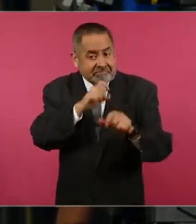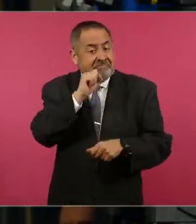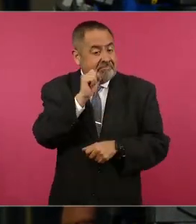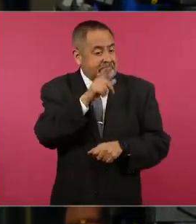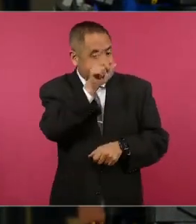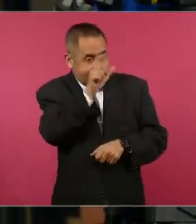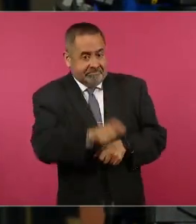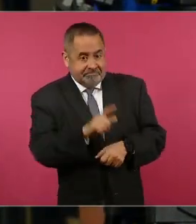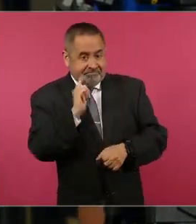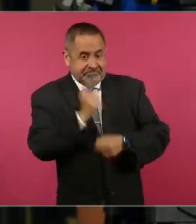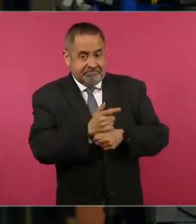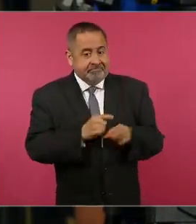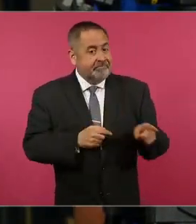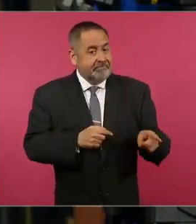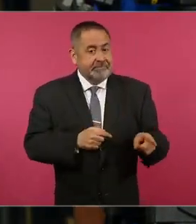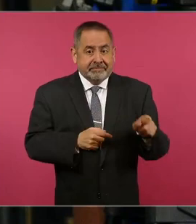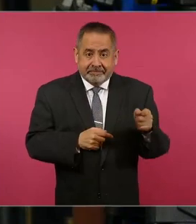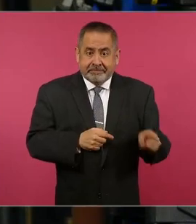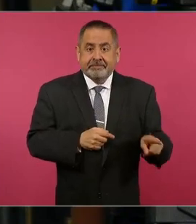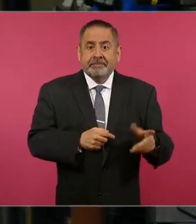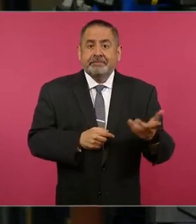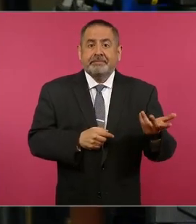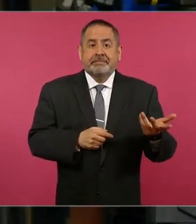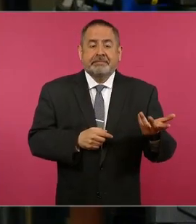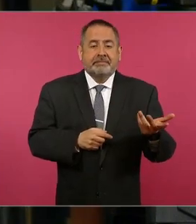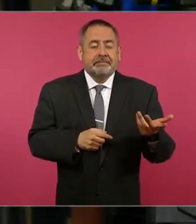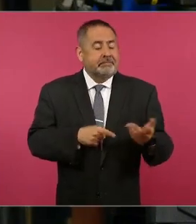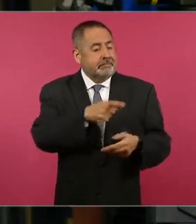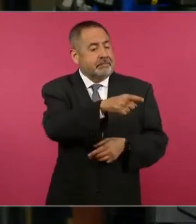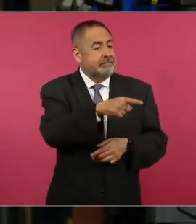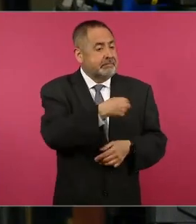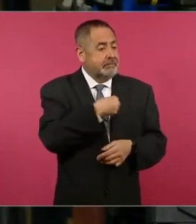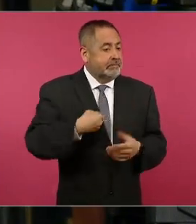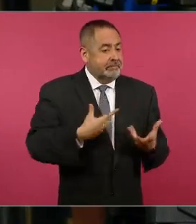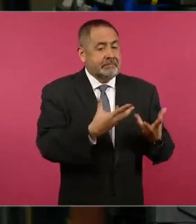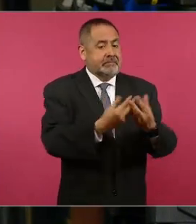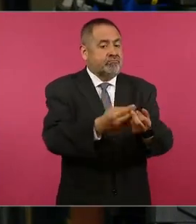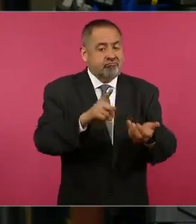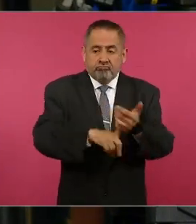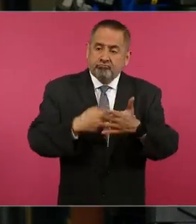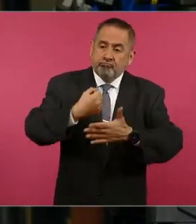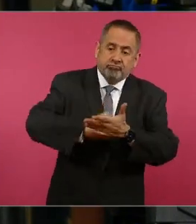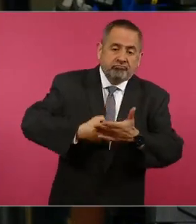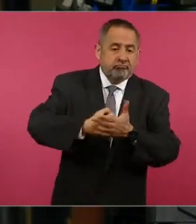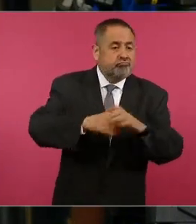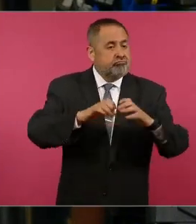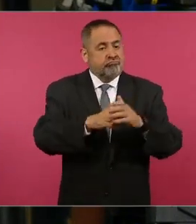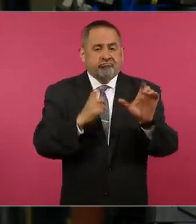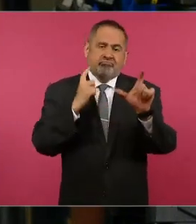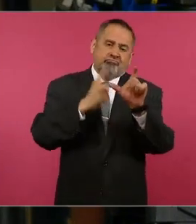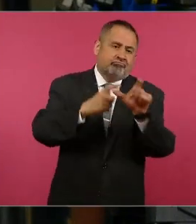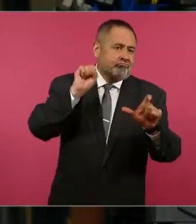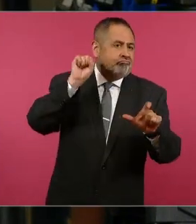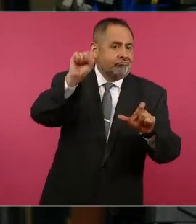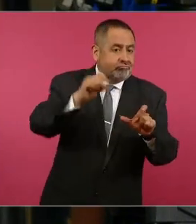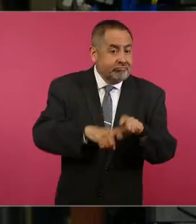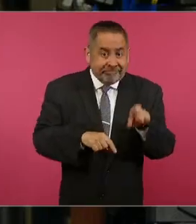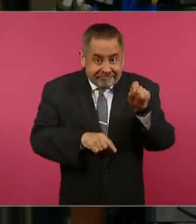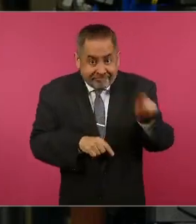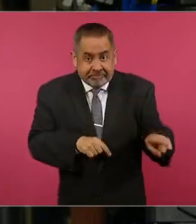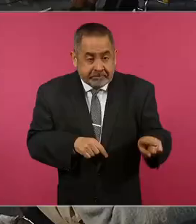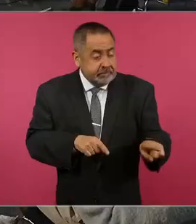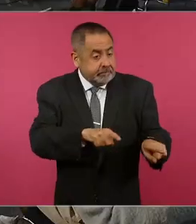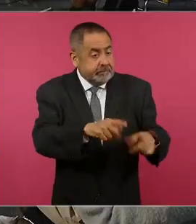identifican como un miembro activo del comunismo y que fue